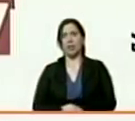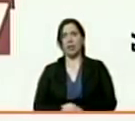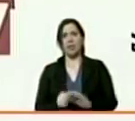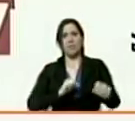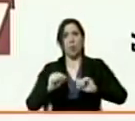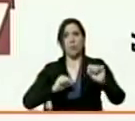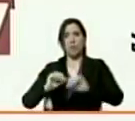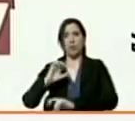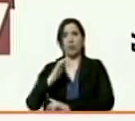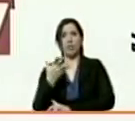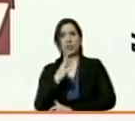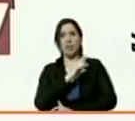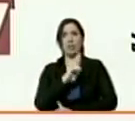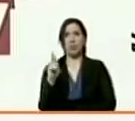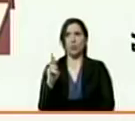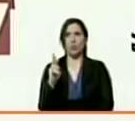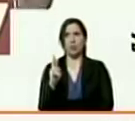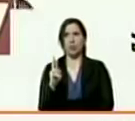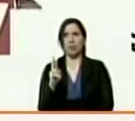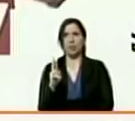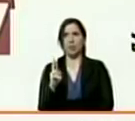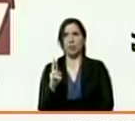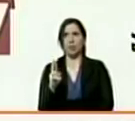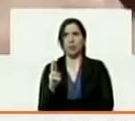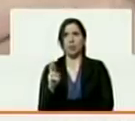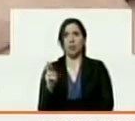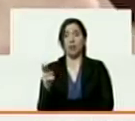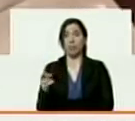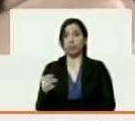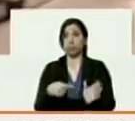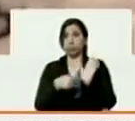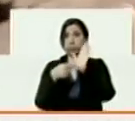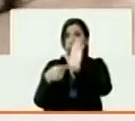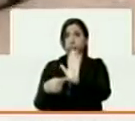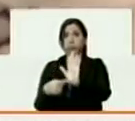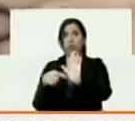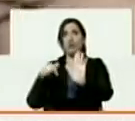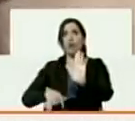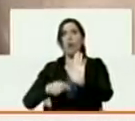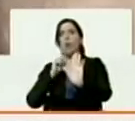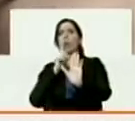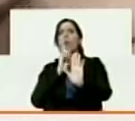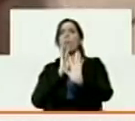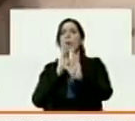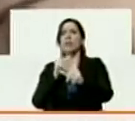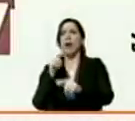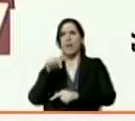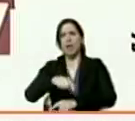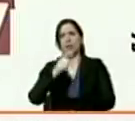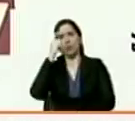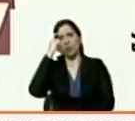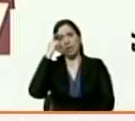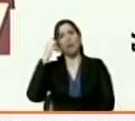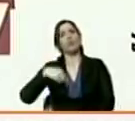República. Y lo muestran todavía. Yo les comentaba en estos días que nosotros vamos a un proceso